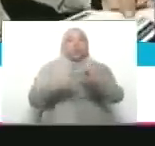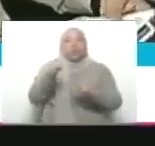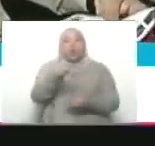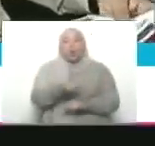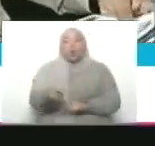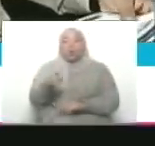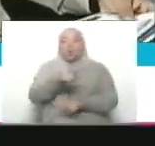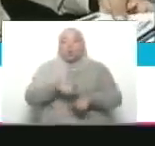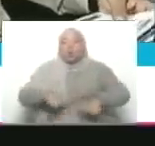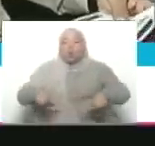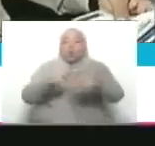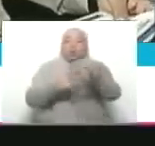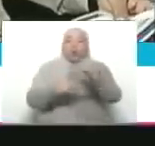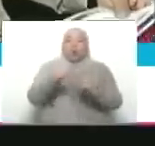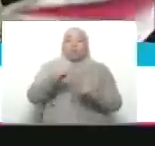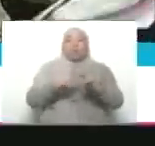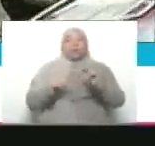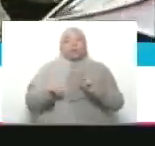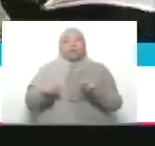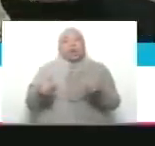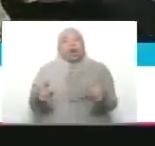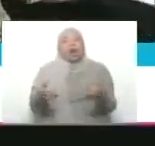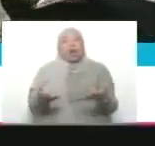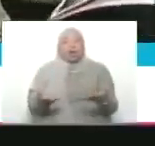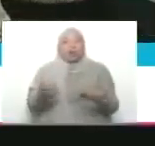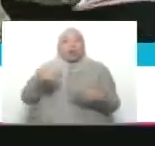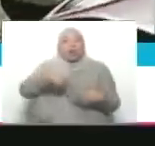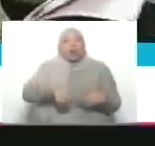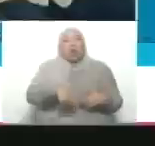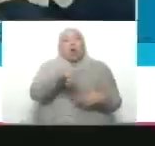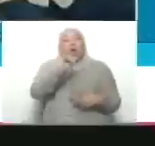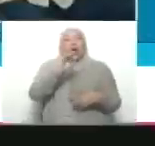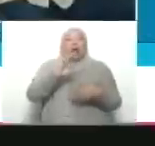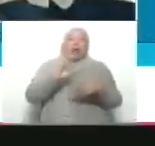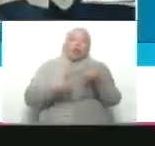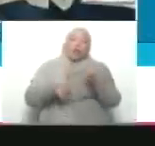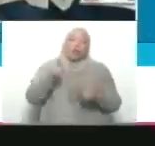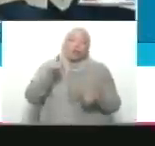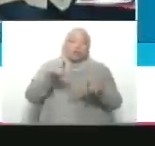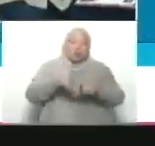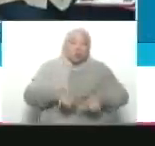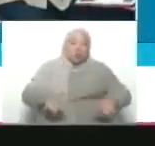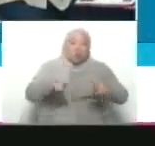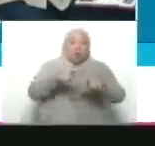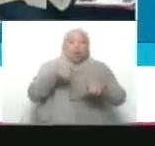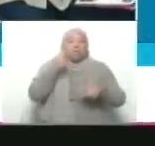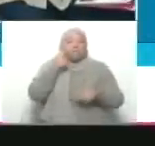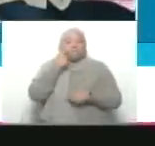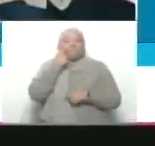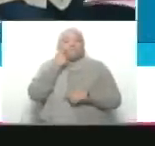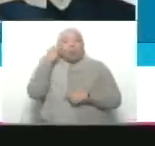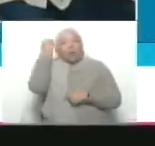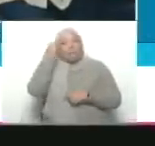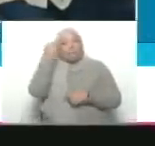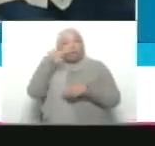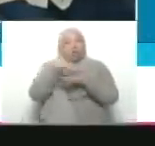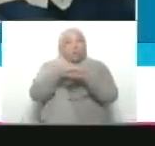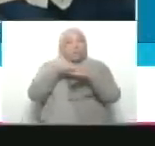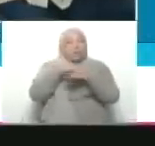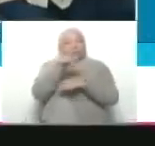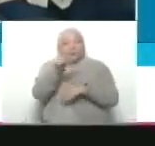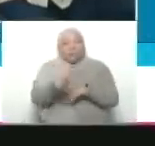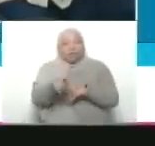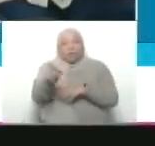donde comenzar a construir y aquí en este sitio habían unos pilotes y el ministro pues ejecutó su trabajo y en tiempo